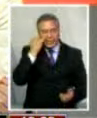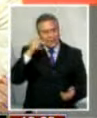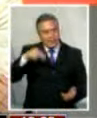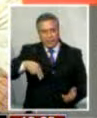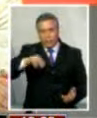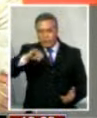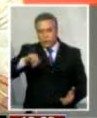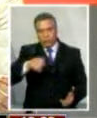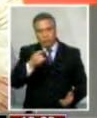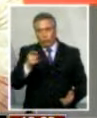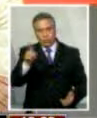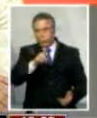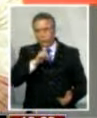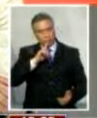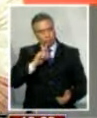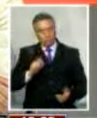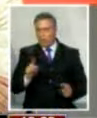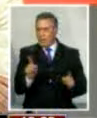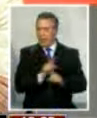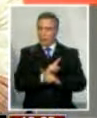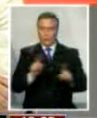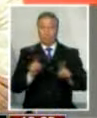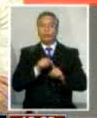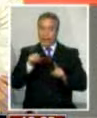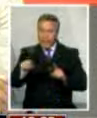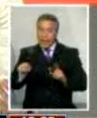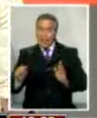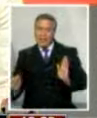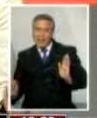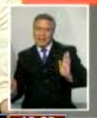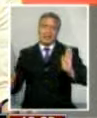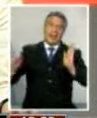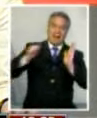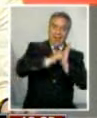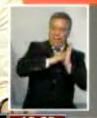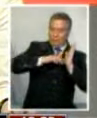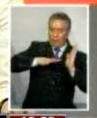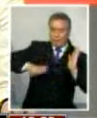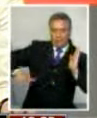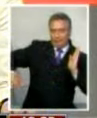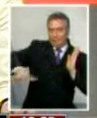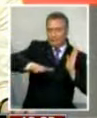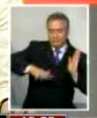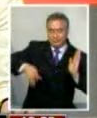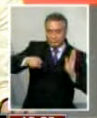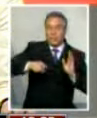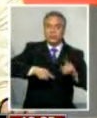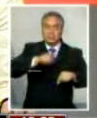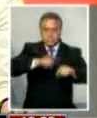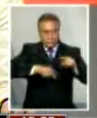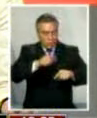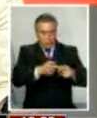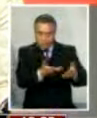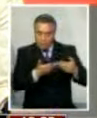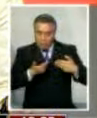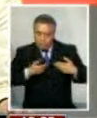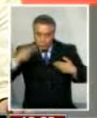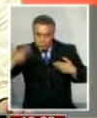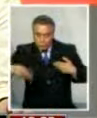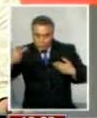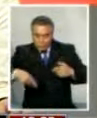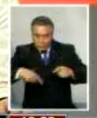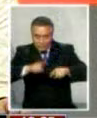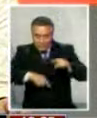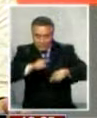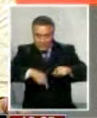eso está en un contexto de la protesta social, de la reivindicación de tierras de los pueblos, especialmente